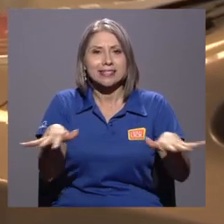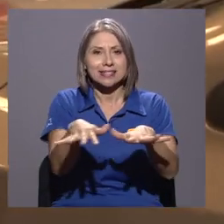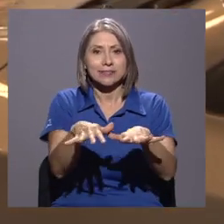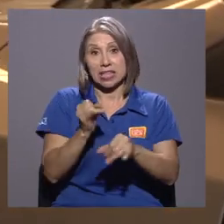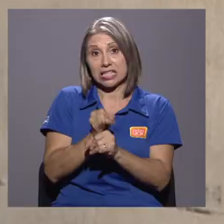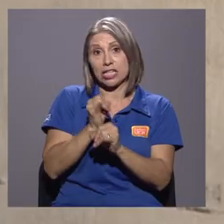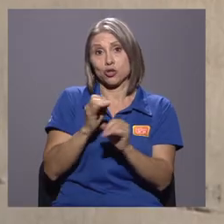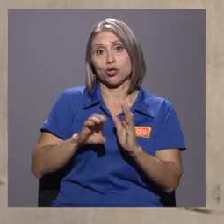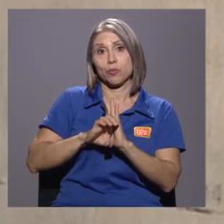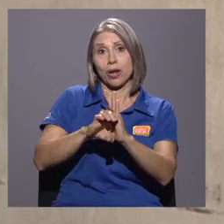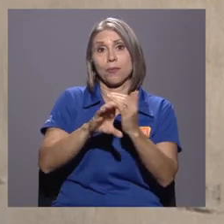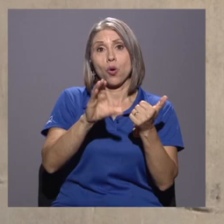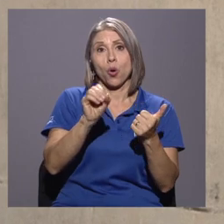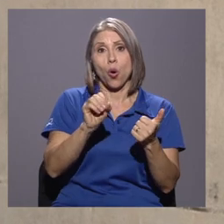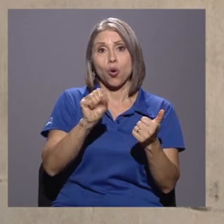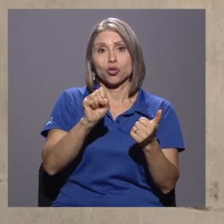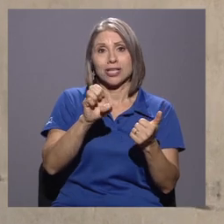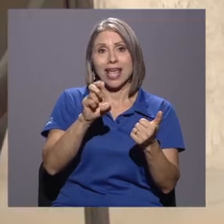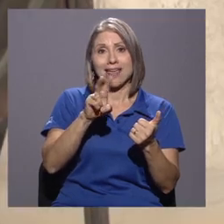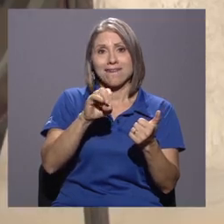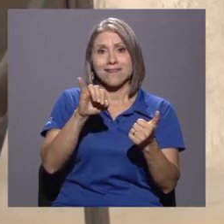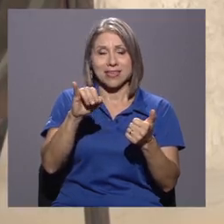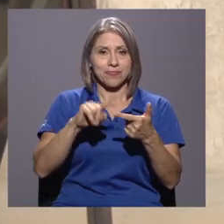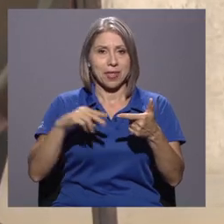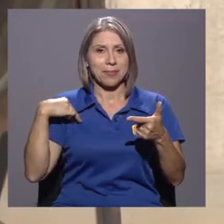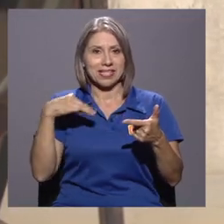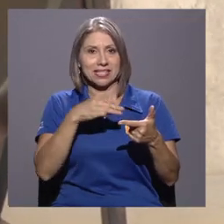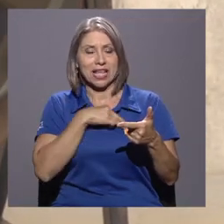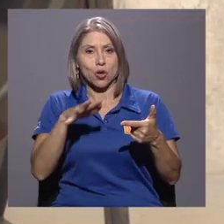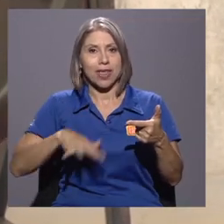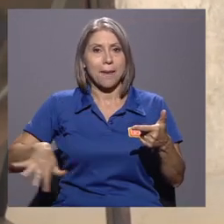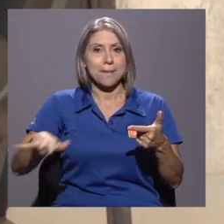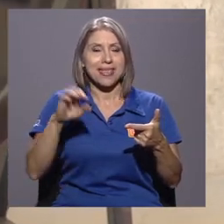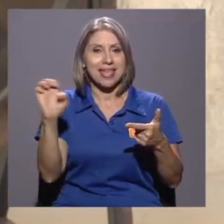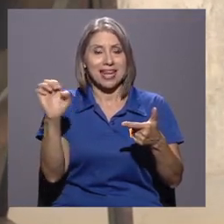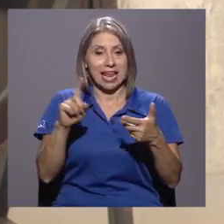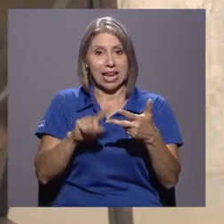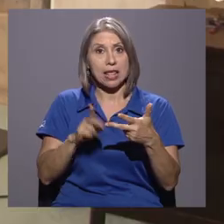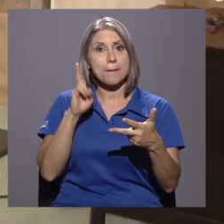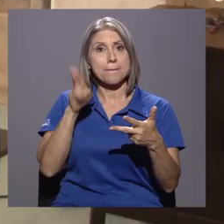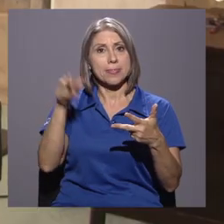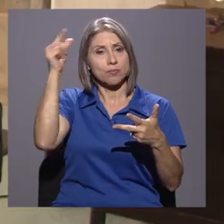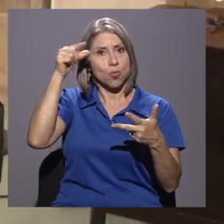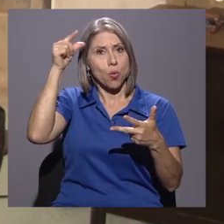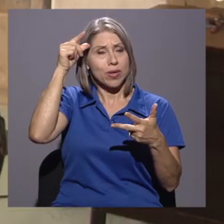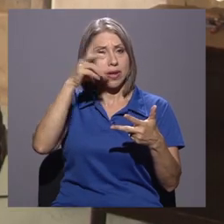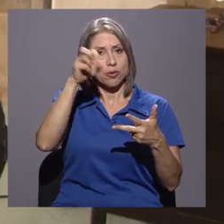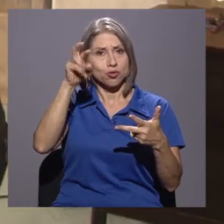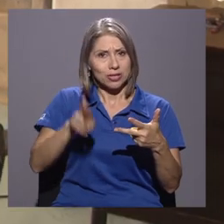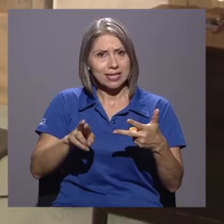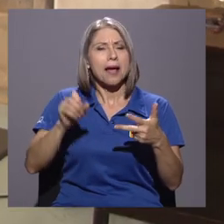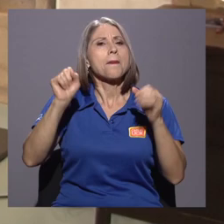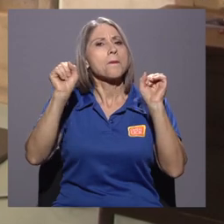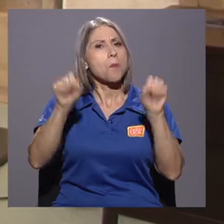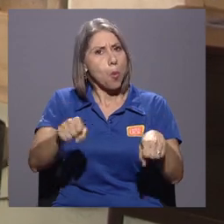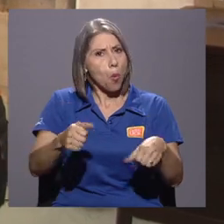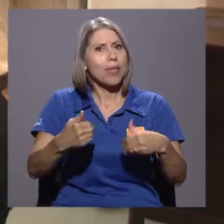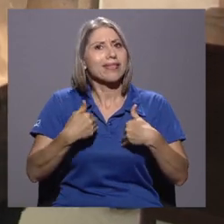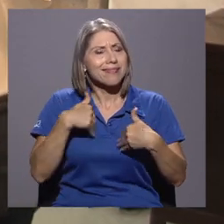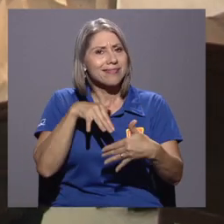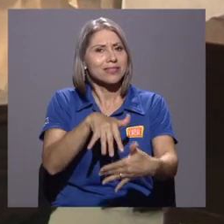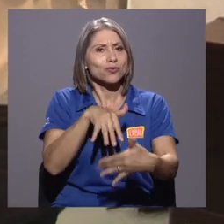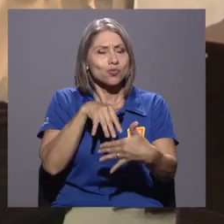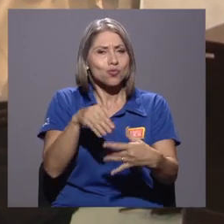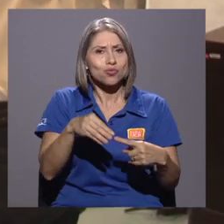Instituciones como el COSEBI, el Ministerio de Ambiente y Energía y hasta el mismo Gobierno de la República podrá contar con